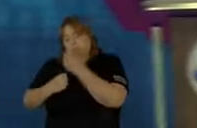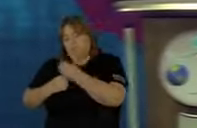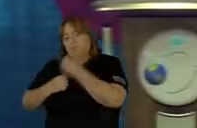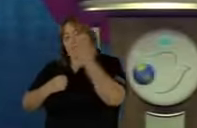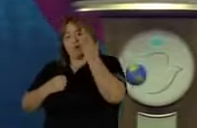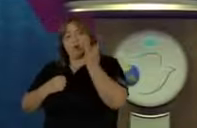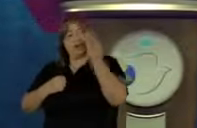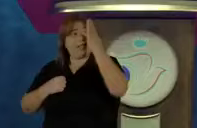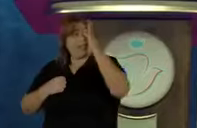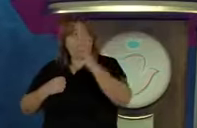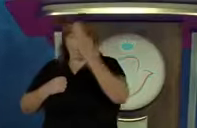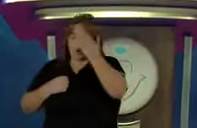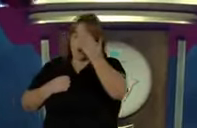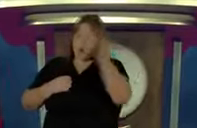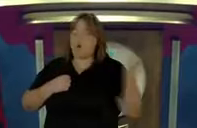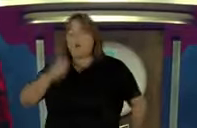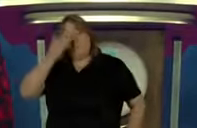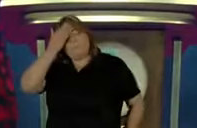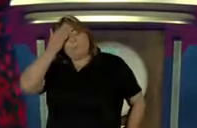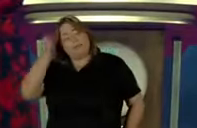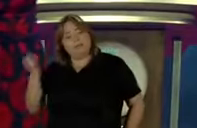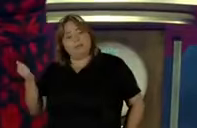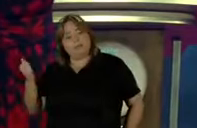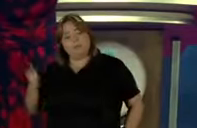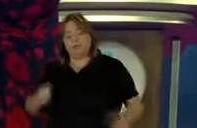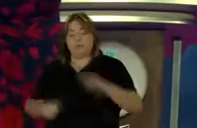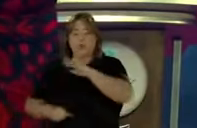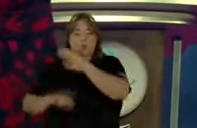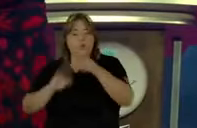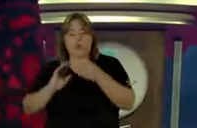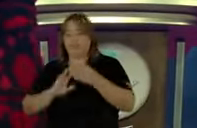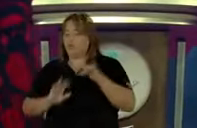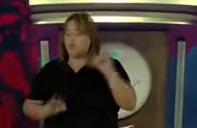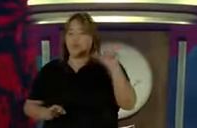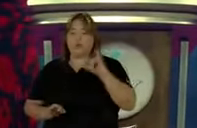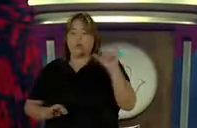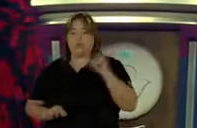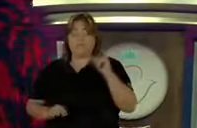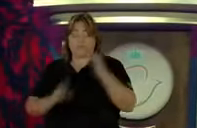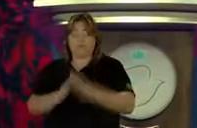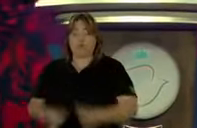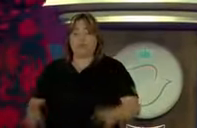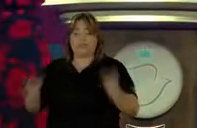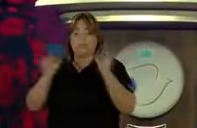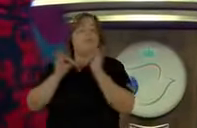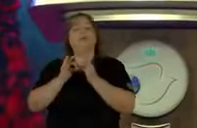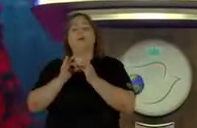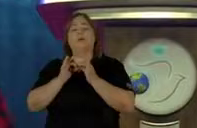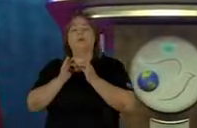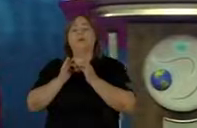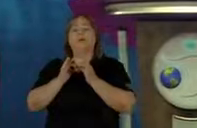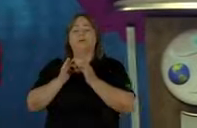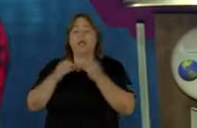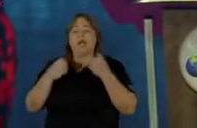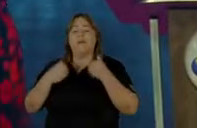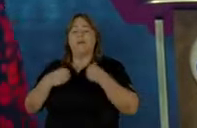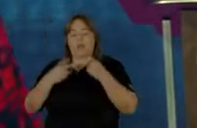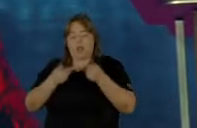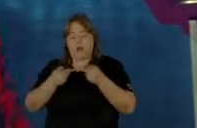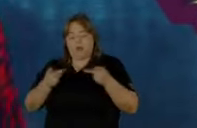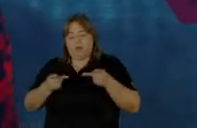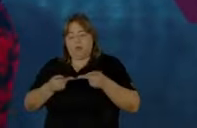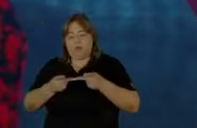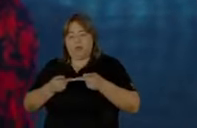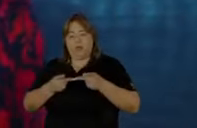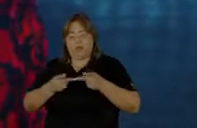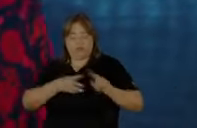Dios no se olvida, ni nosotros tampoco, de orar los unos por los otros. Esa es la importancia de tener un lugar de partida